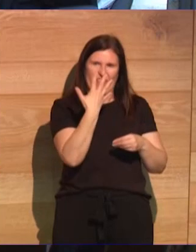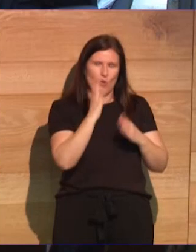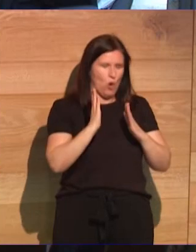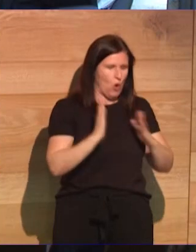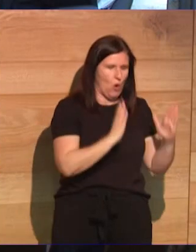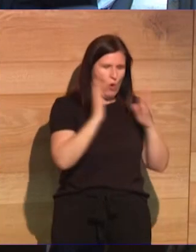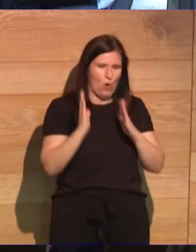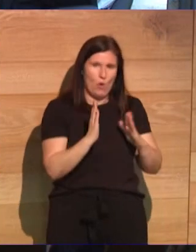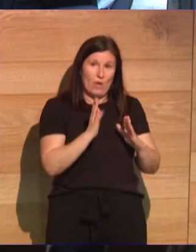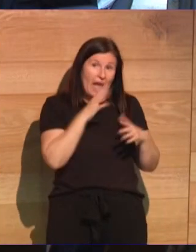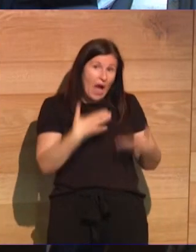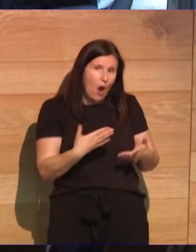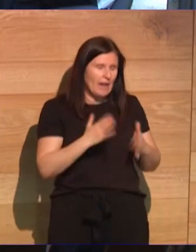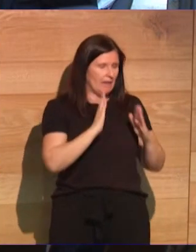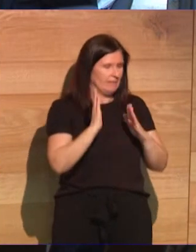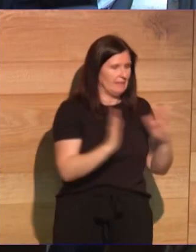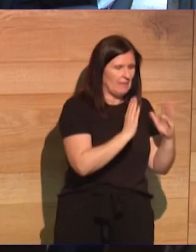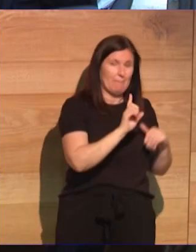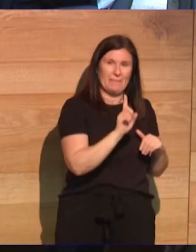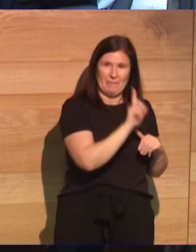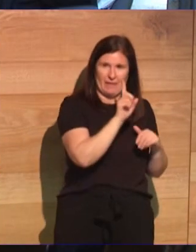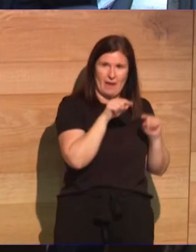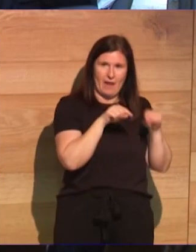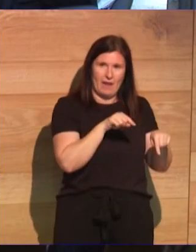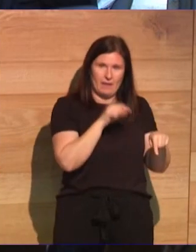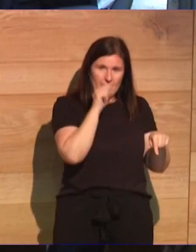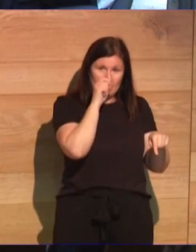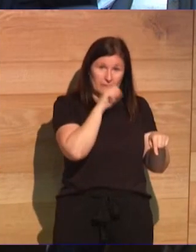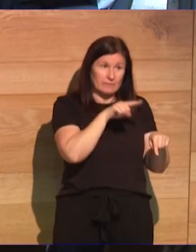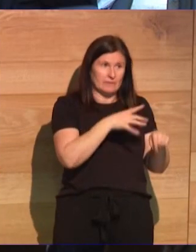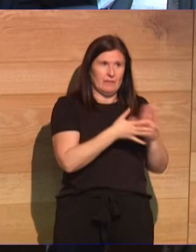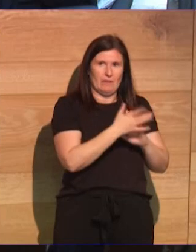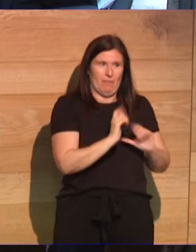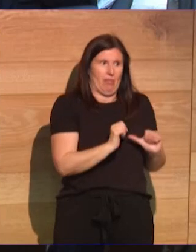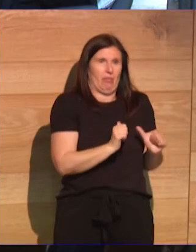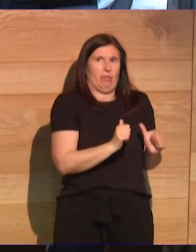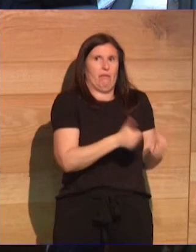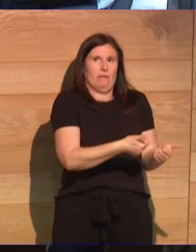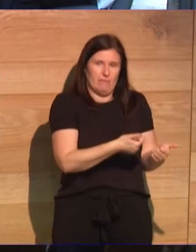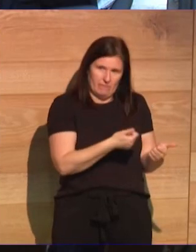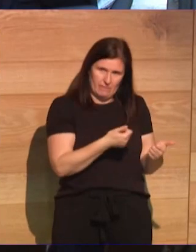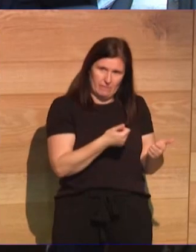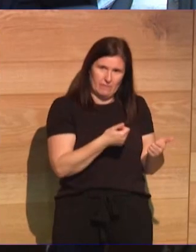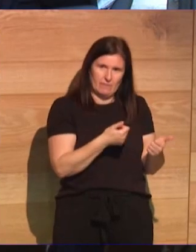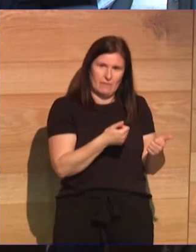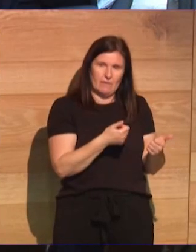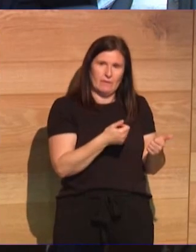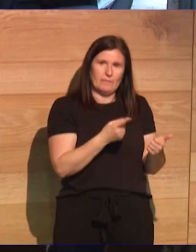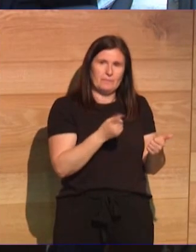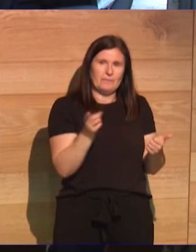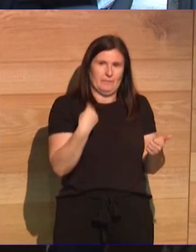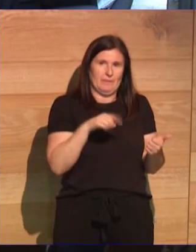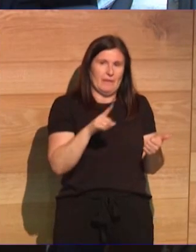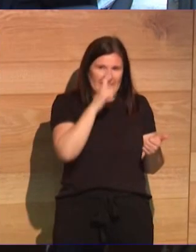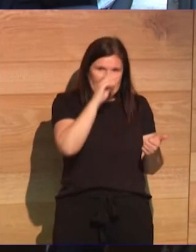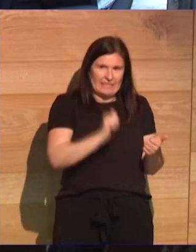en la primera. Y estamos en esa punta del iceberg donde estamos empezando a descubrir las posibilidades que tiene todo